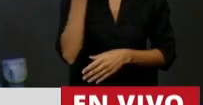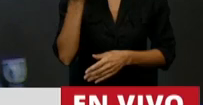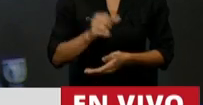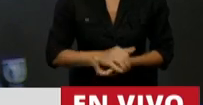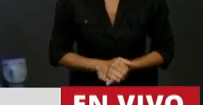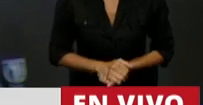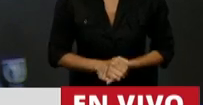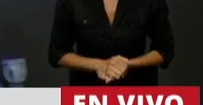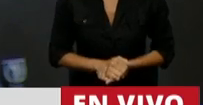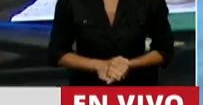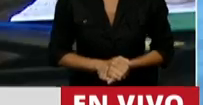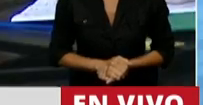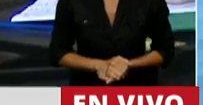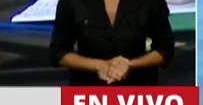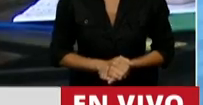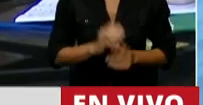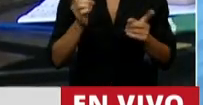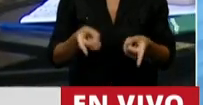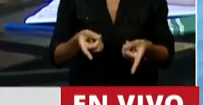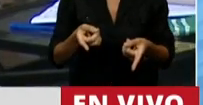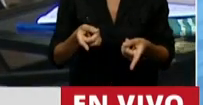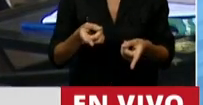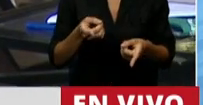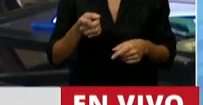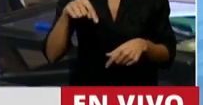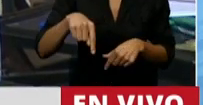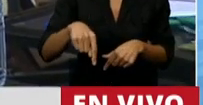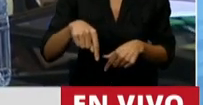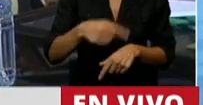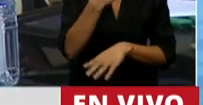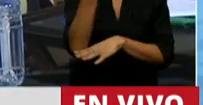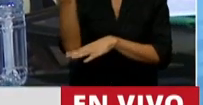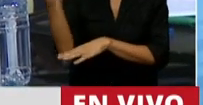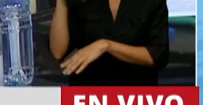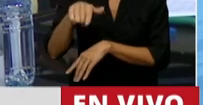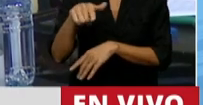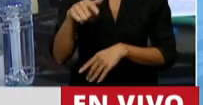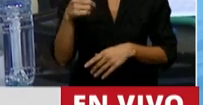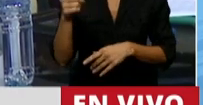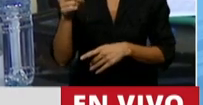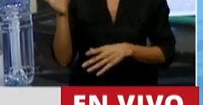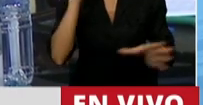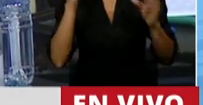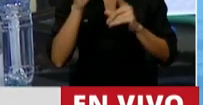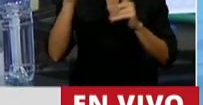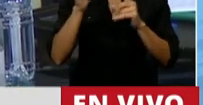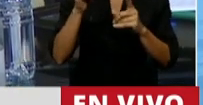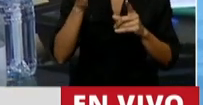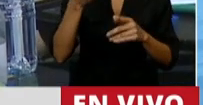Y en las exposiciones y también en la jornada de hoy he escuchado hablar de quienes están a favor de la